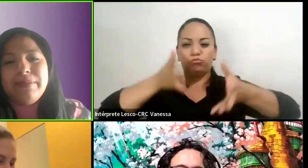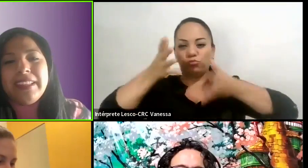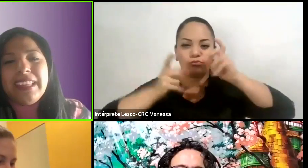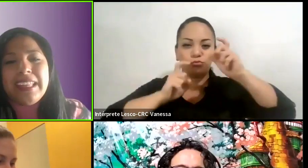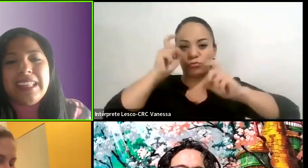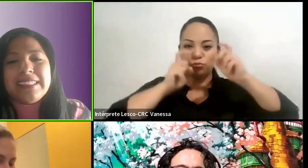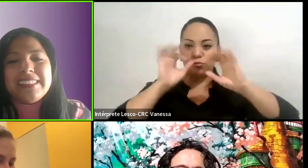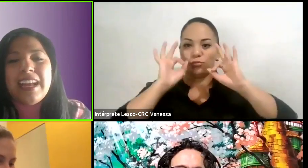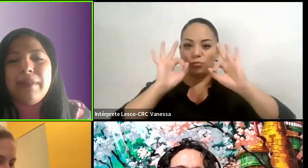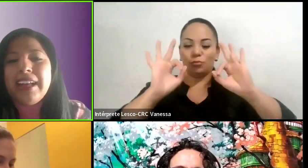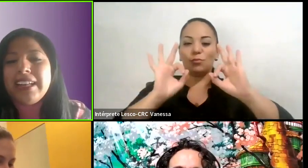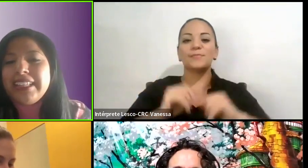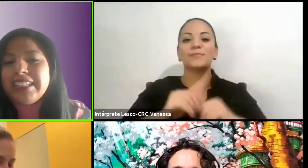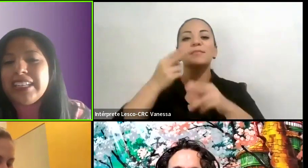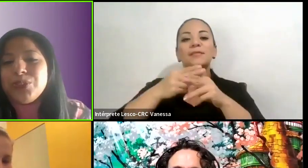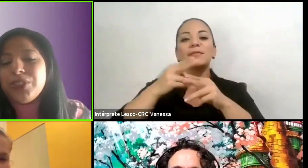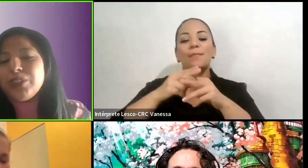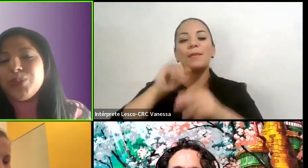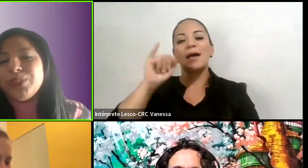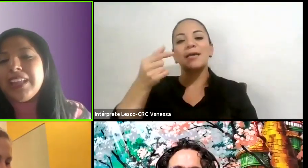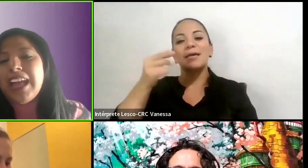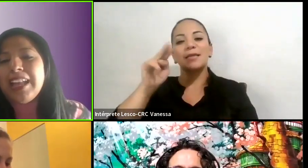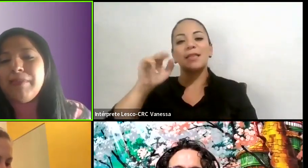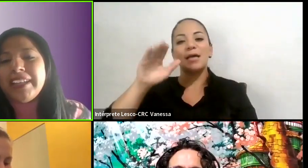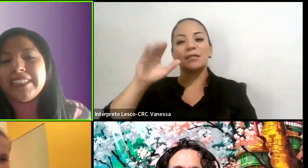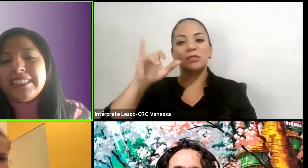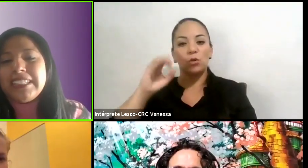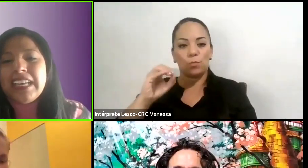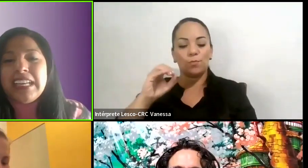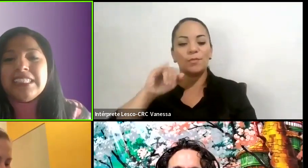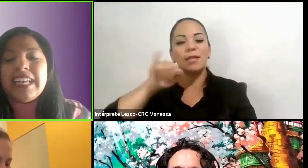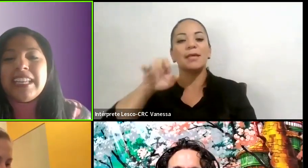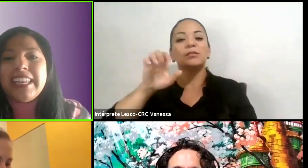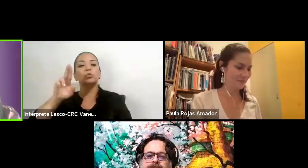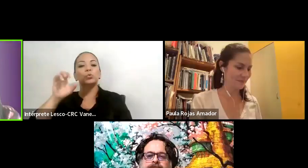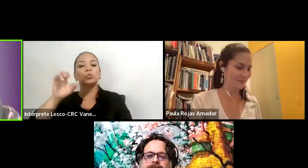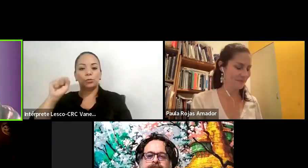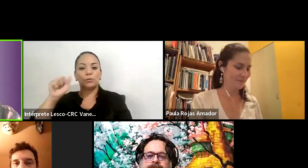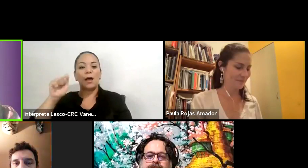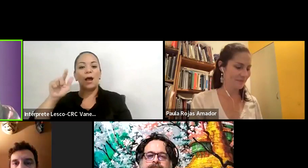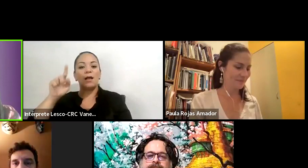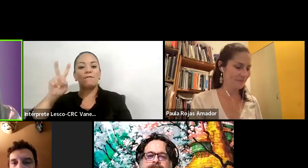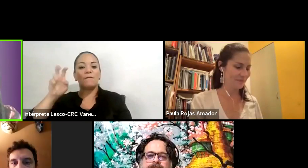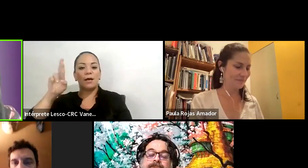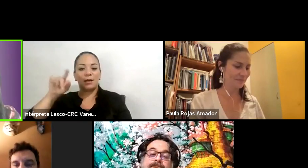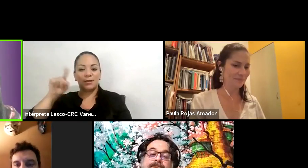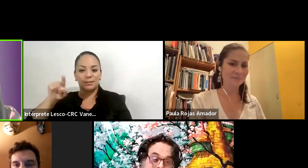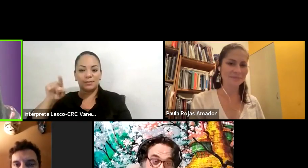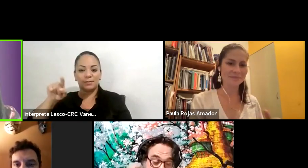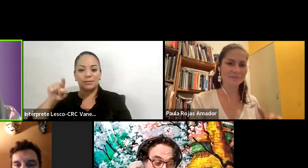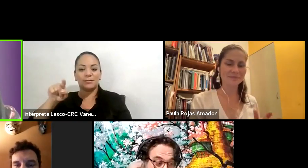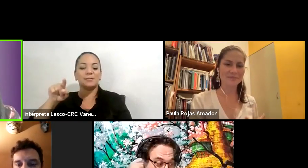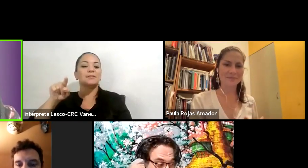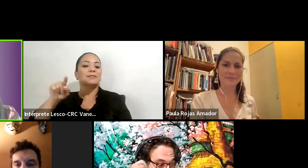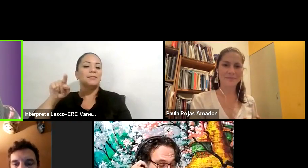visual. Él se llama Ignacio Jesús Álvarez Llanarela y